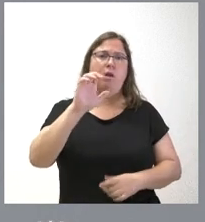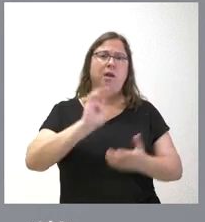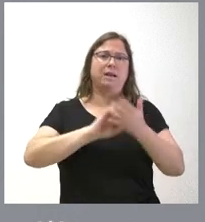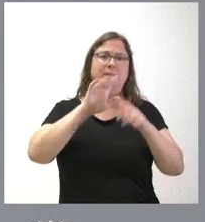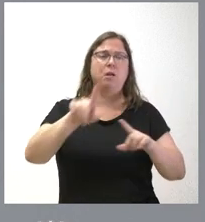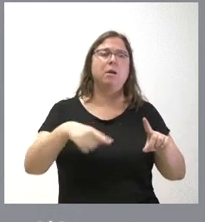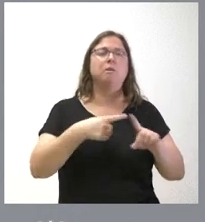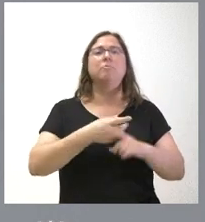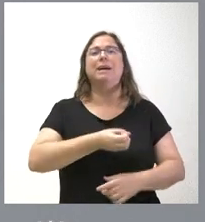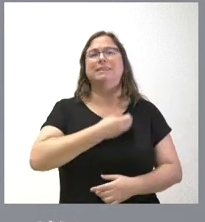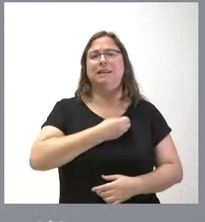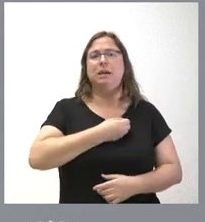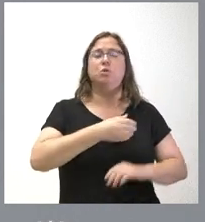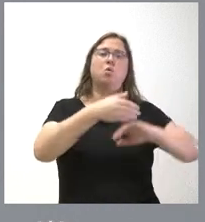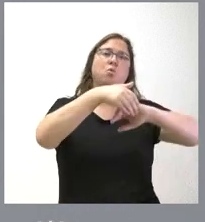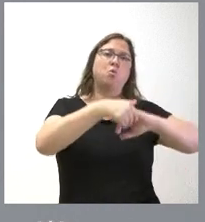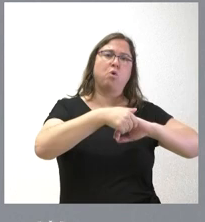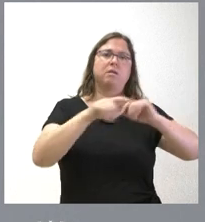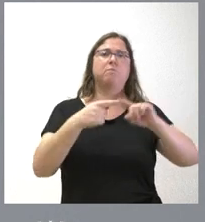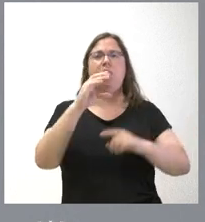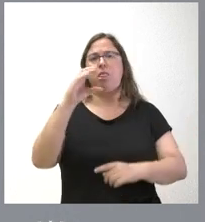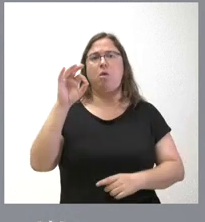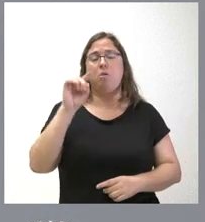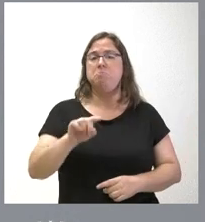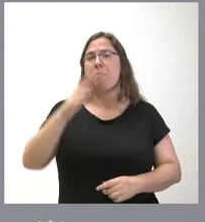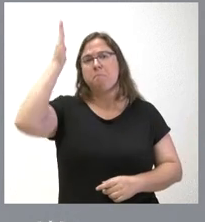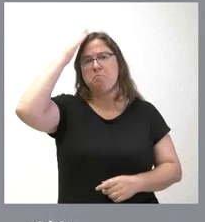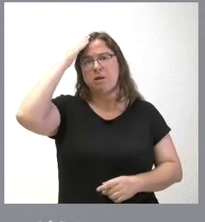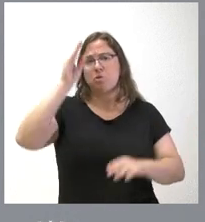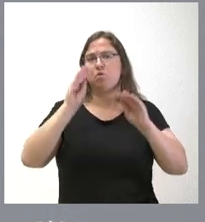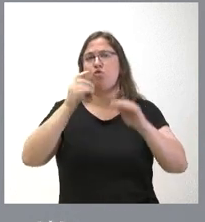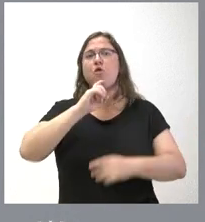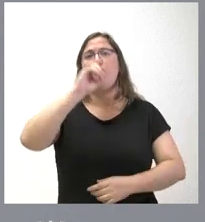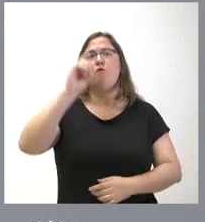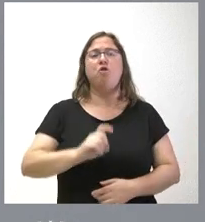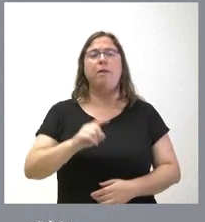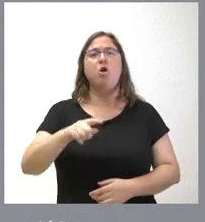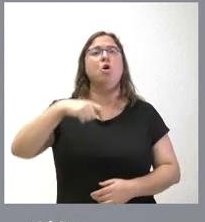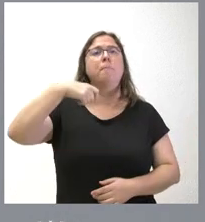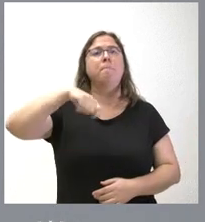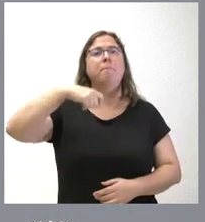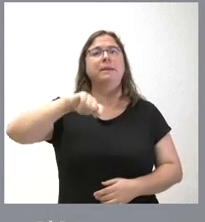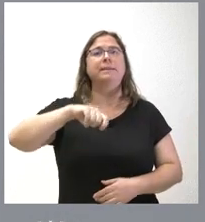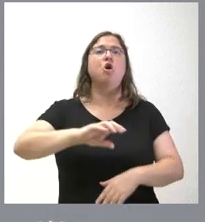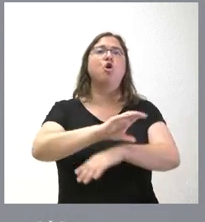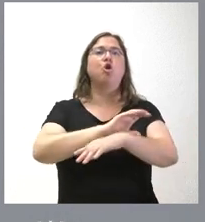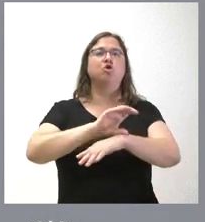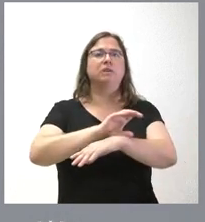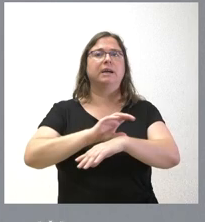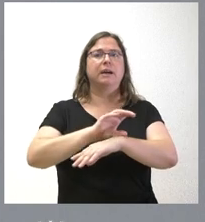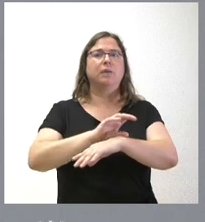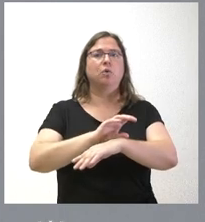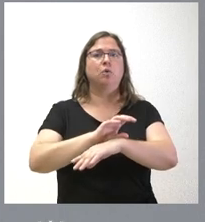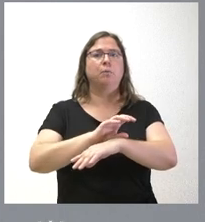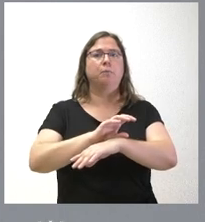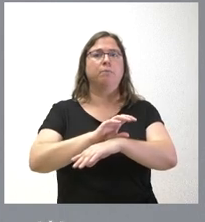mayoritarios que son ugt y comisiones obreras en nuestra comunidad autónomas es el patronato de esa fundación y lo preside el consejero de